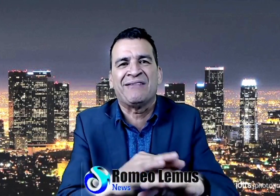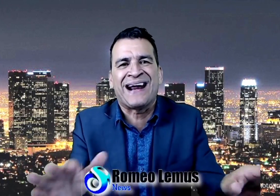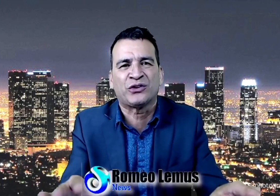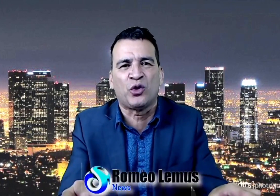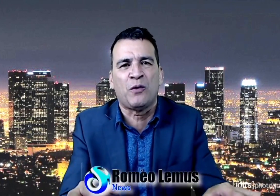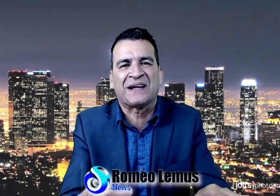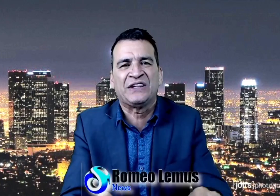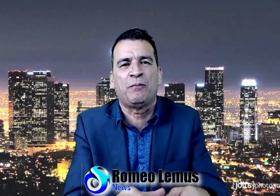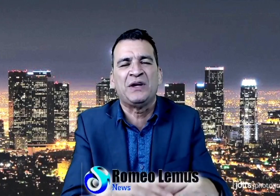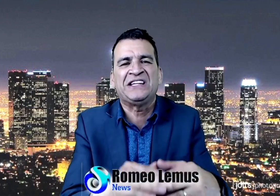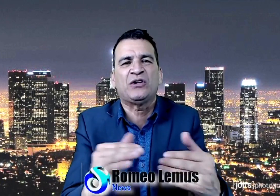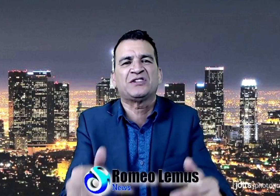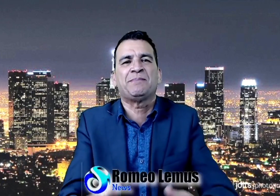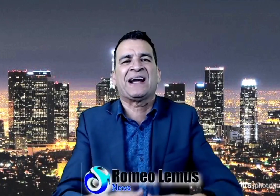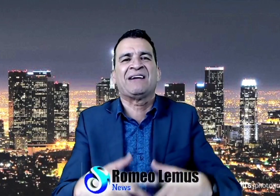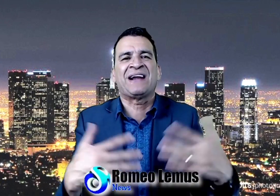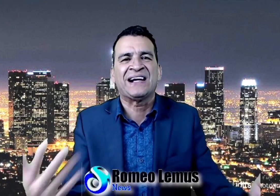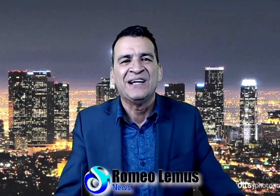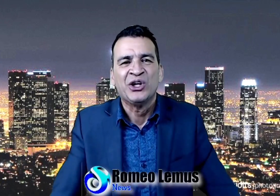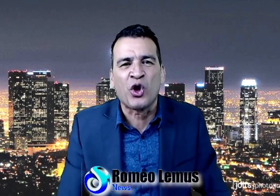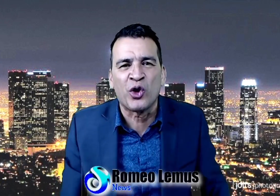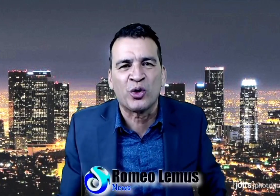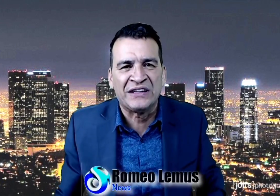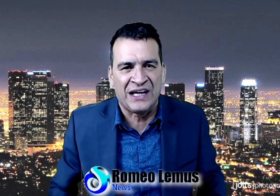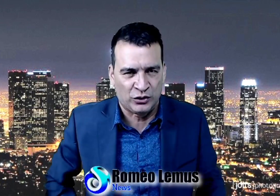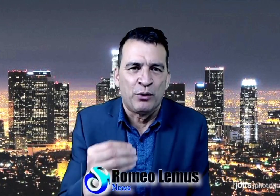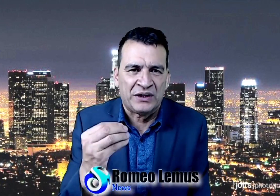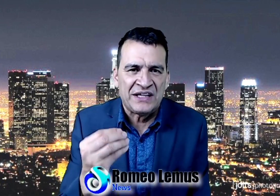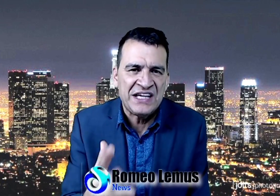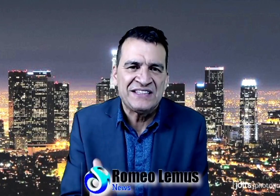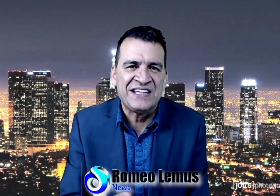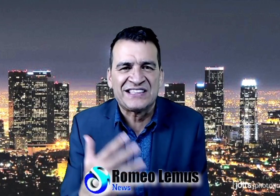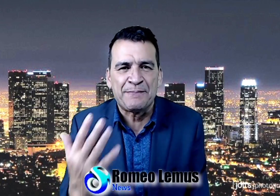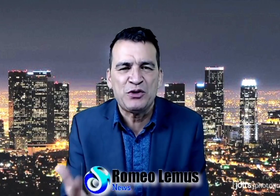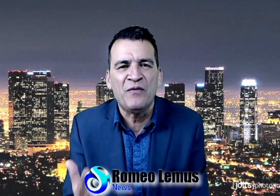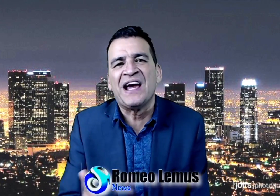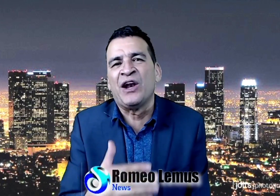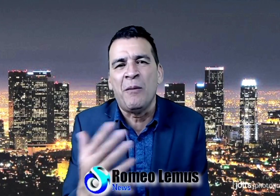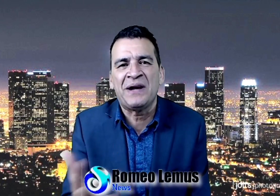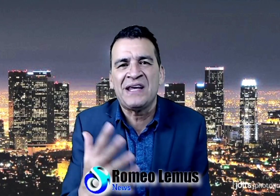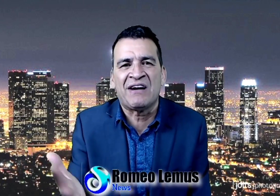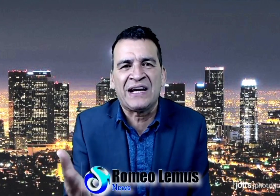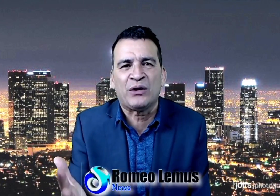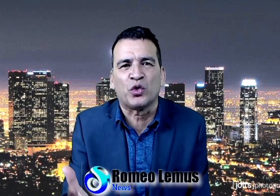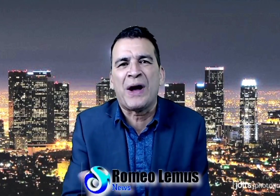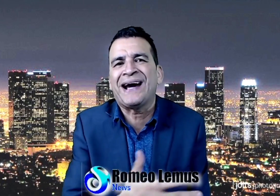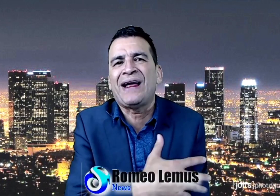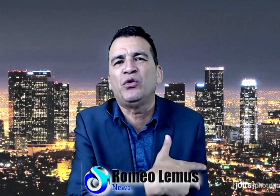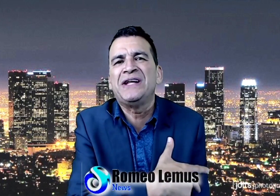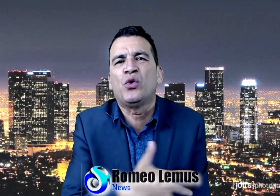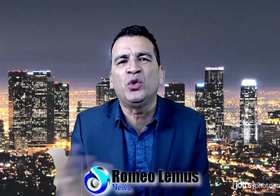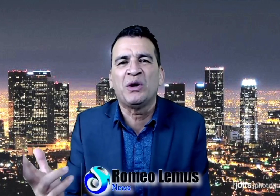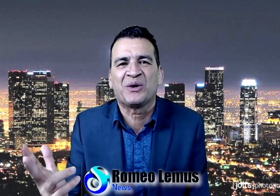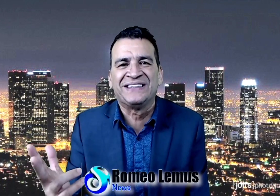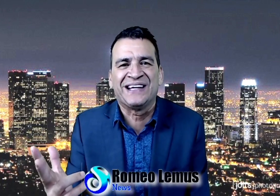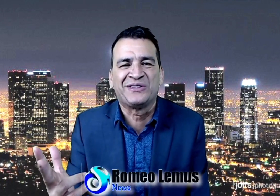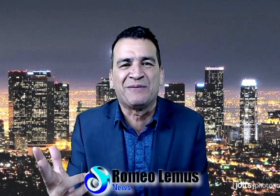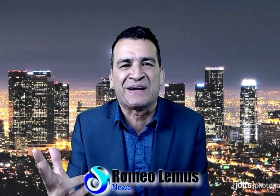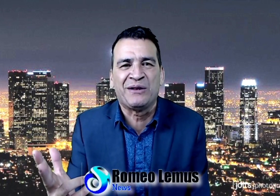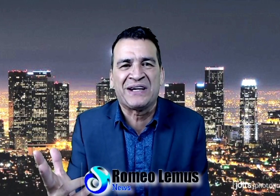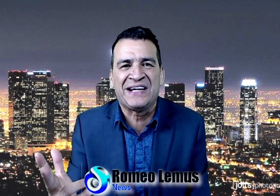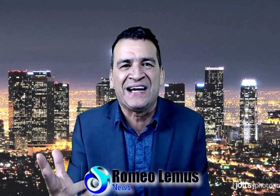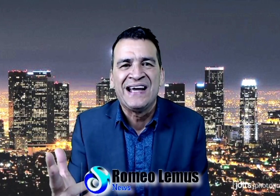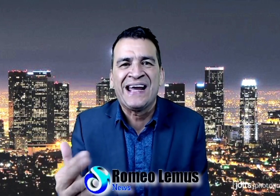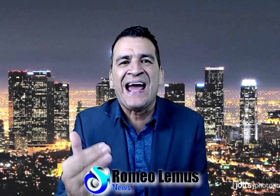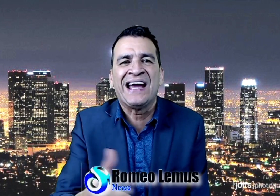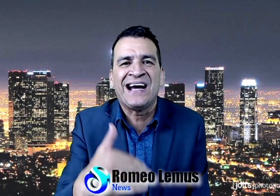Para quebrar todos los partidos políticos y para quebrar todos los candidatos. Porque sí, sin excepción, el hombre lleva récord. No ha ganado ninguno de los candidatos del